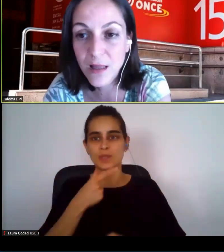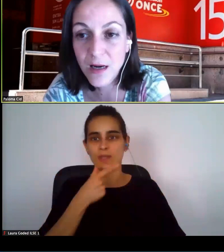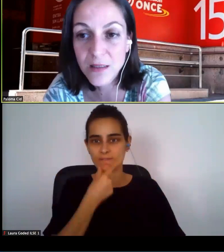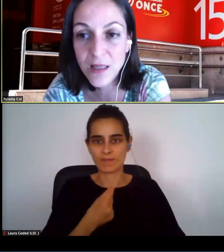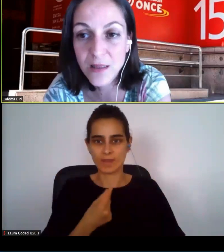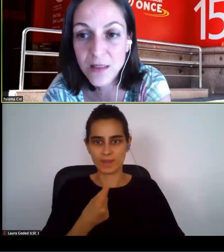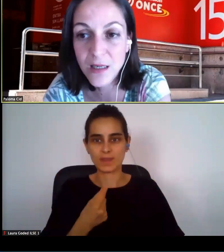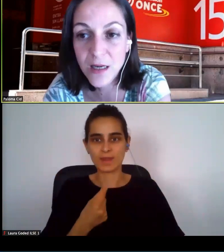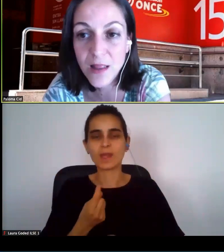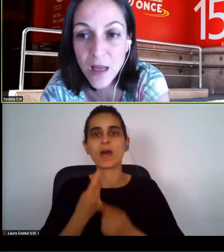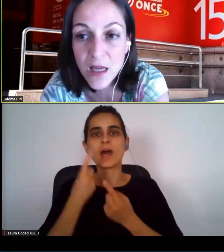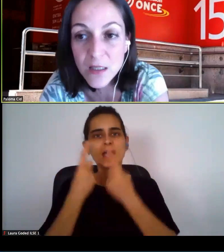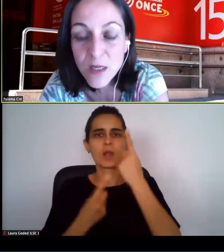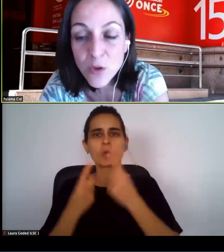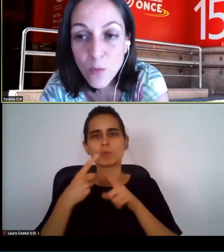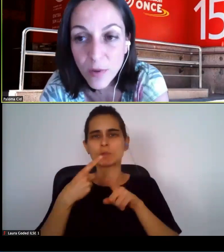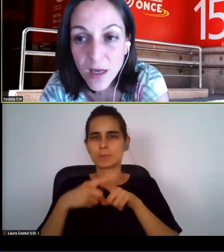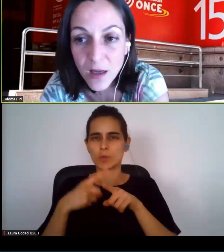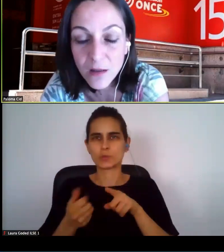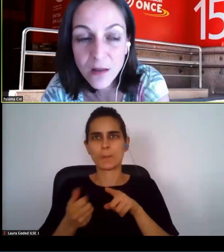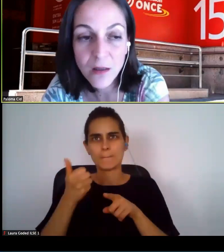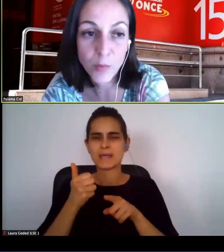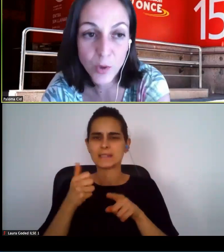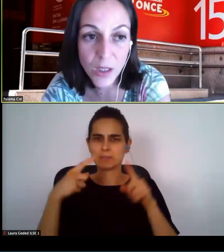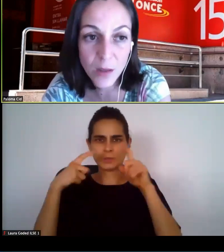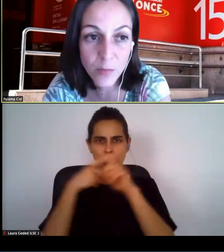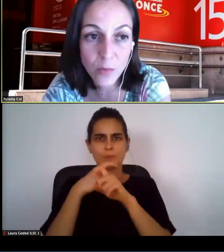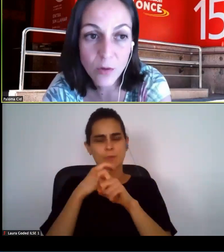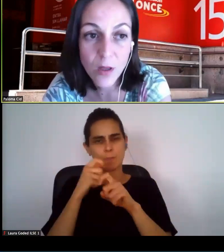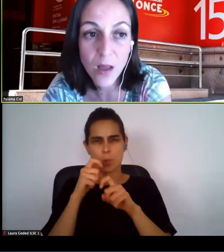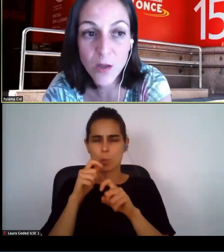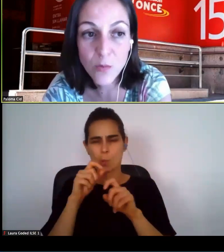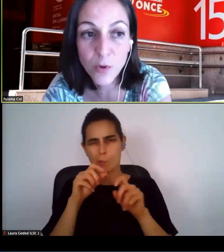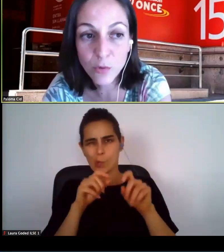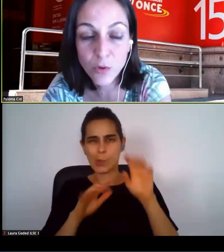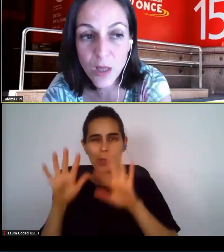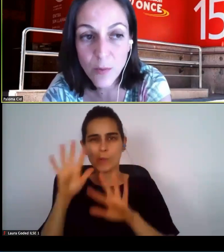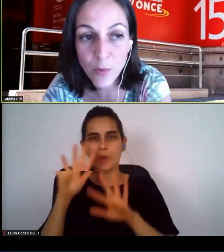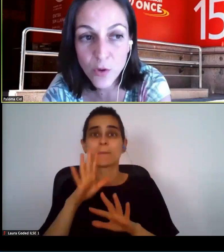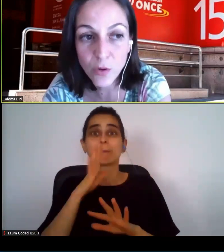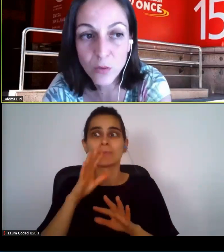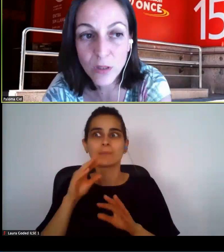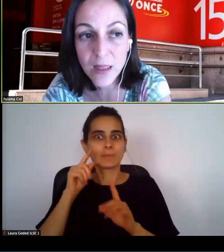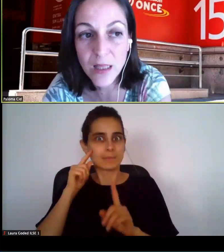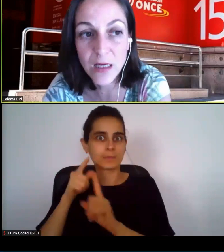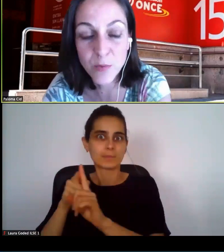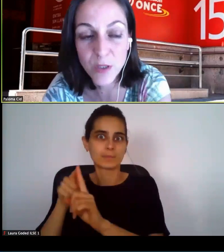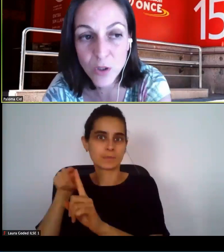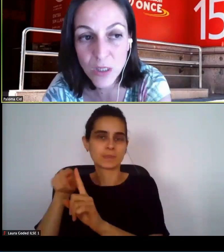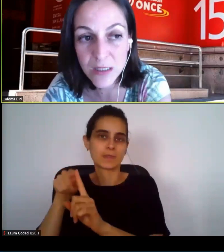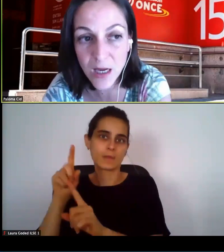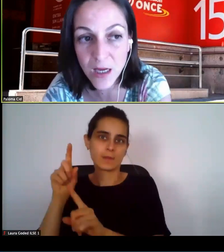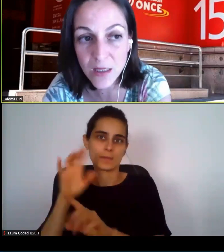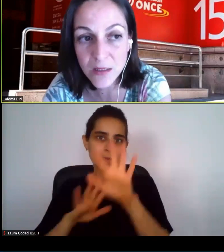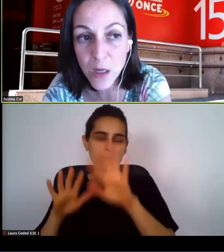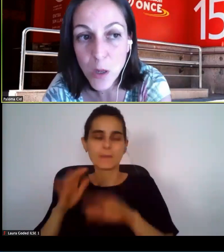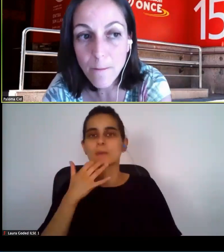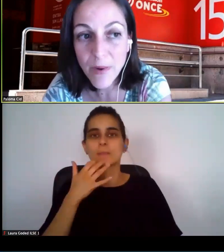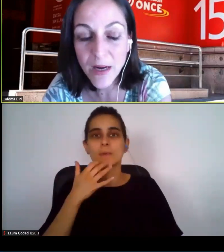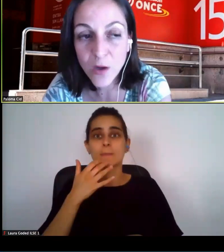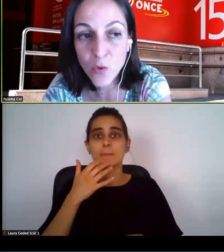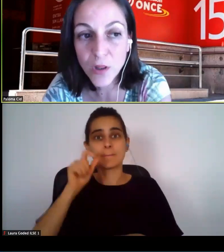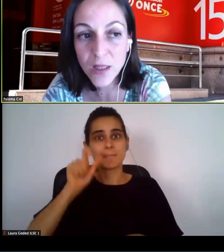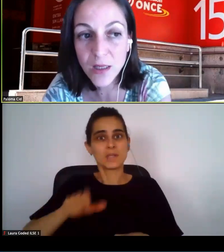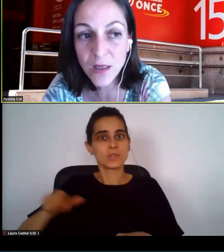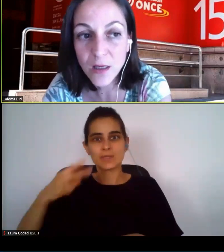actividad a la que están destinada es más compleja. Por ejemplo, hay un producto de apoyo que utilizan las personas ciegas